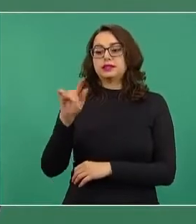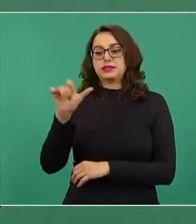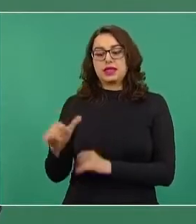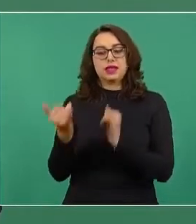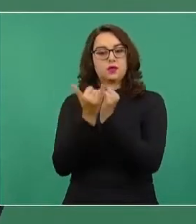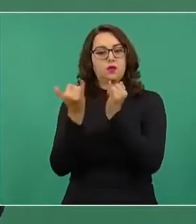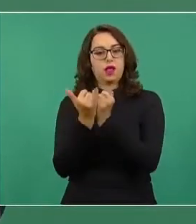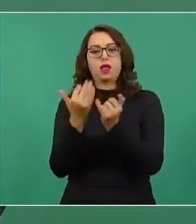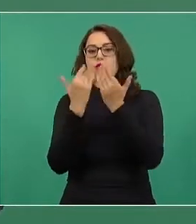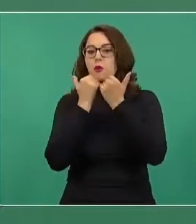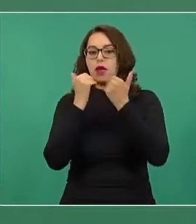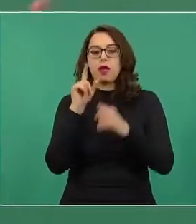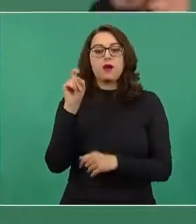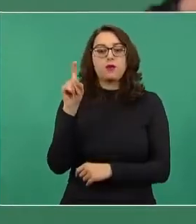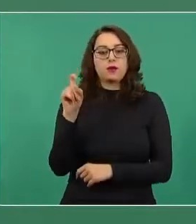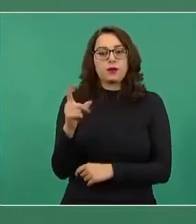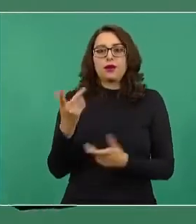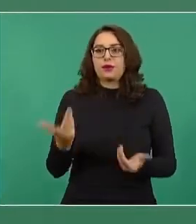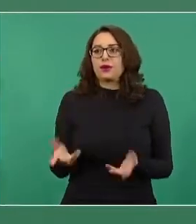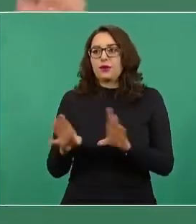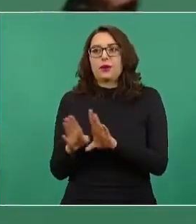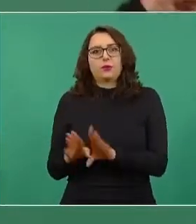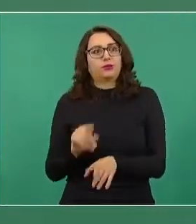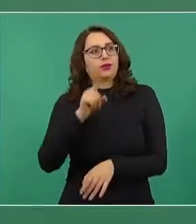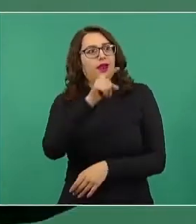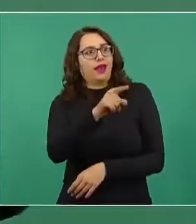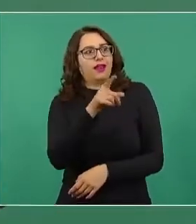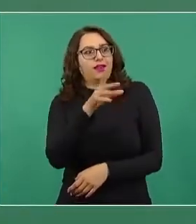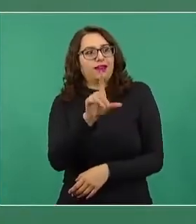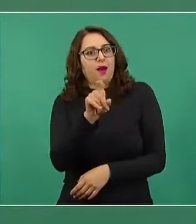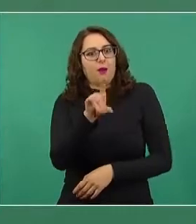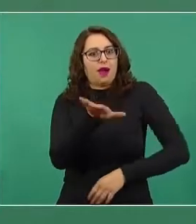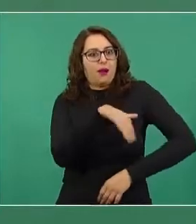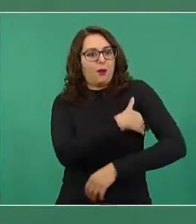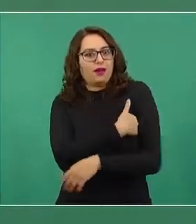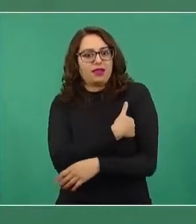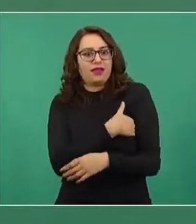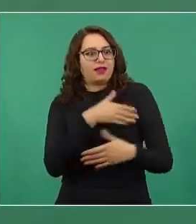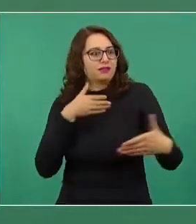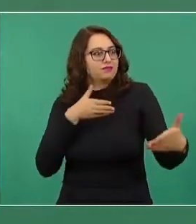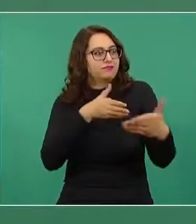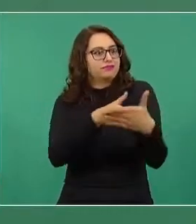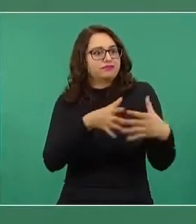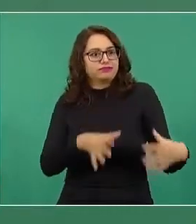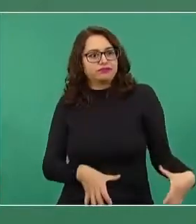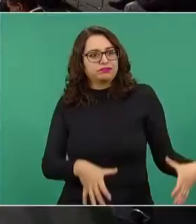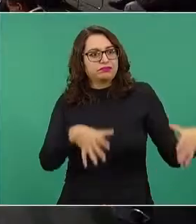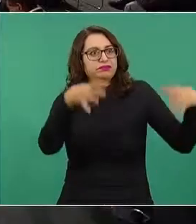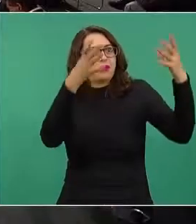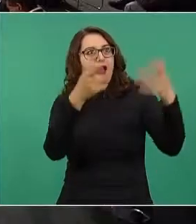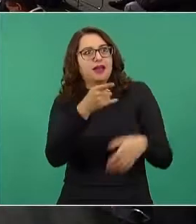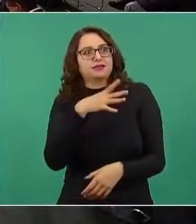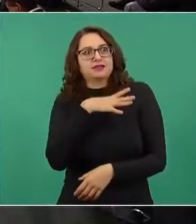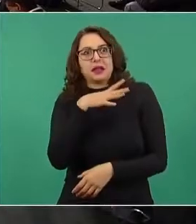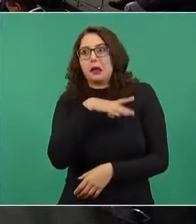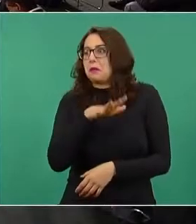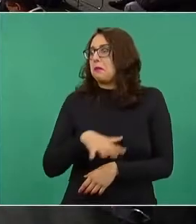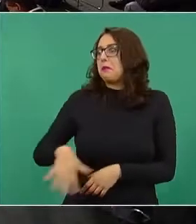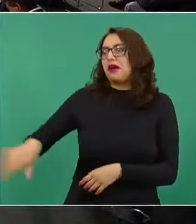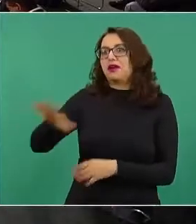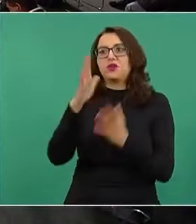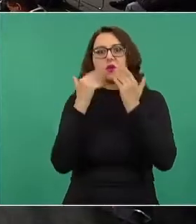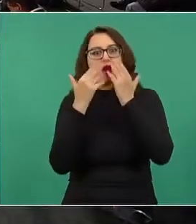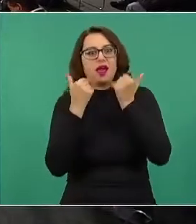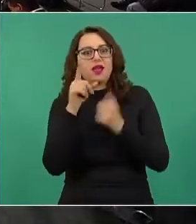entonces, teniendo el vaso de la presa. Entonces, pero